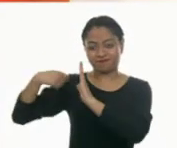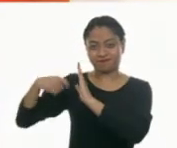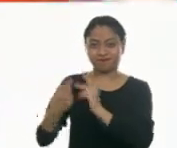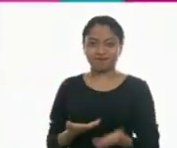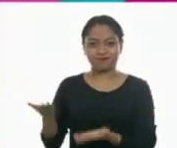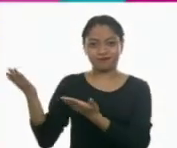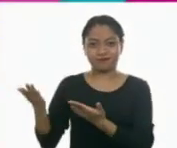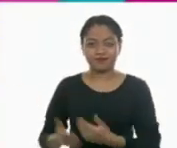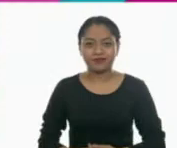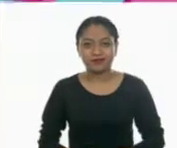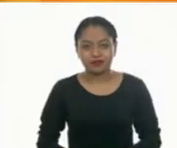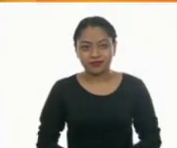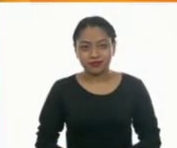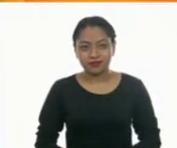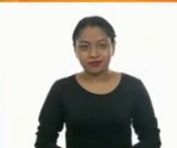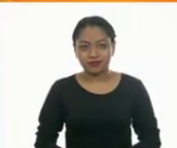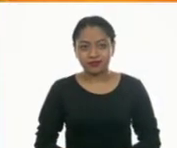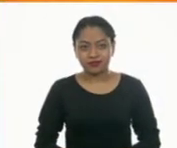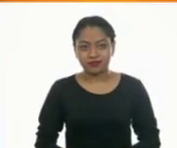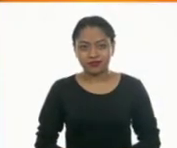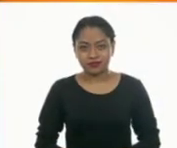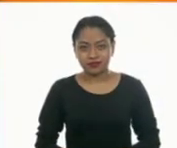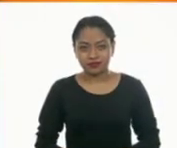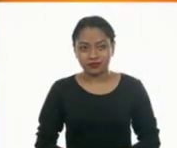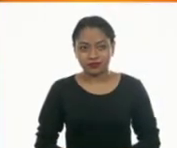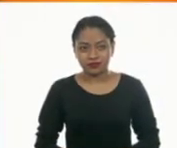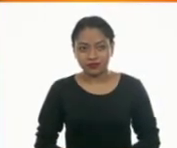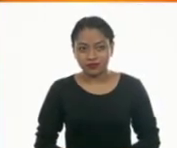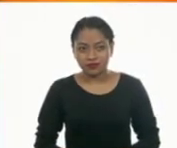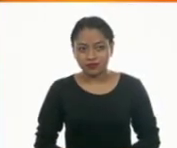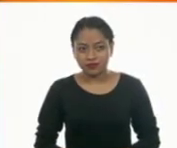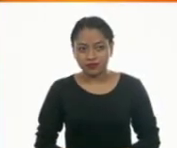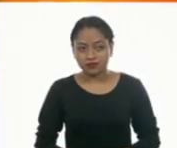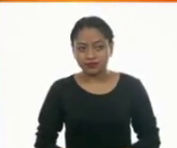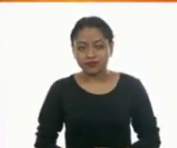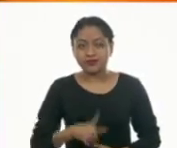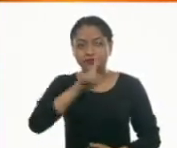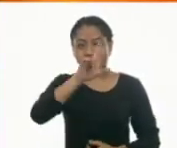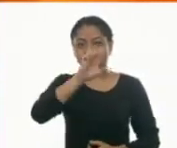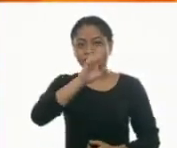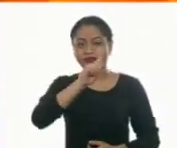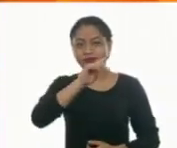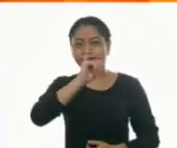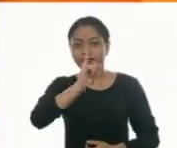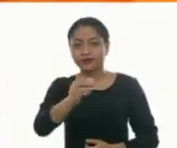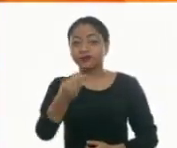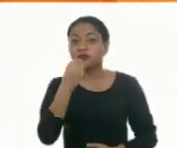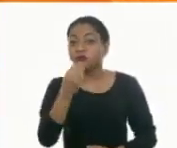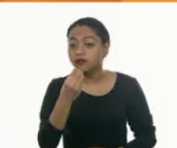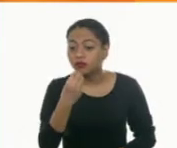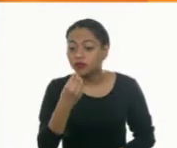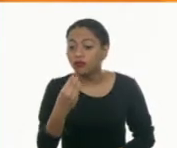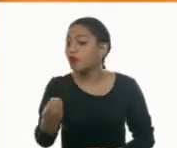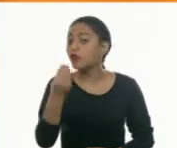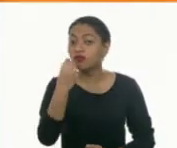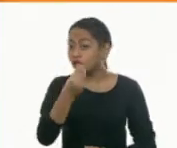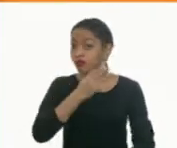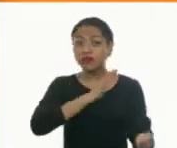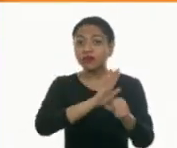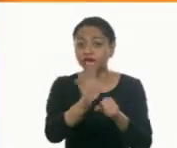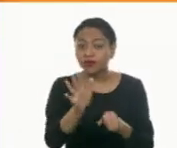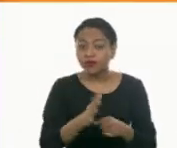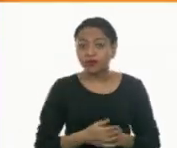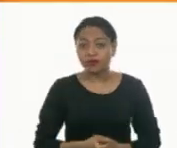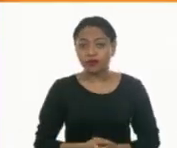video. Así Neti come. come. ¿Qué puede comer Neti?